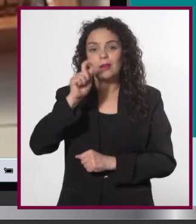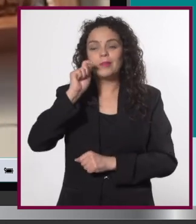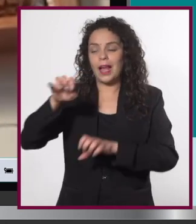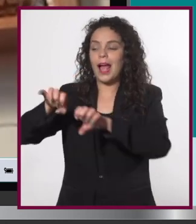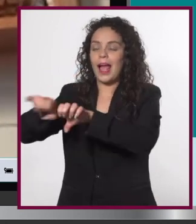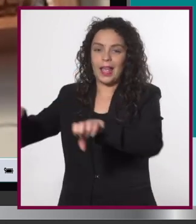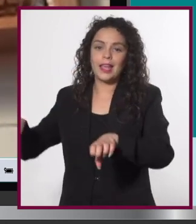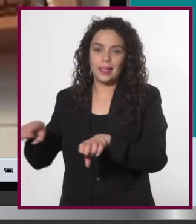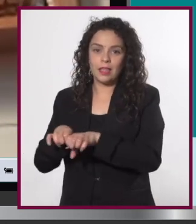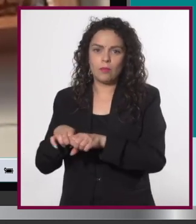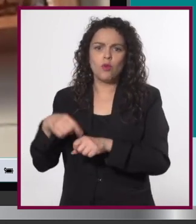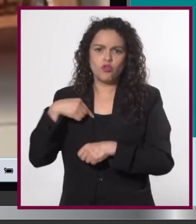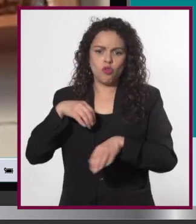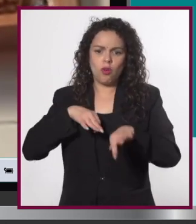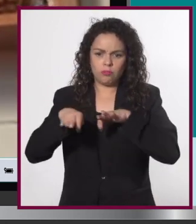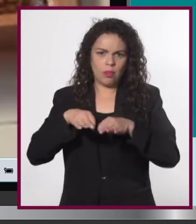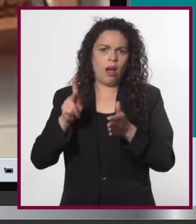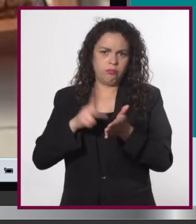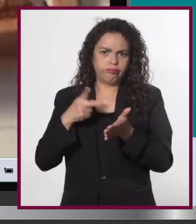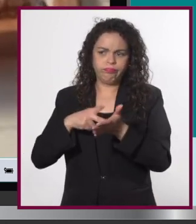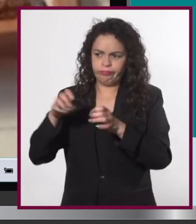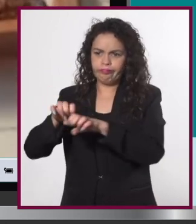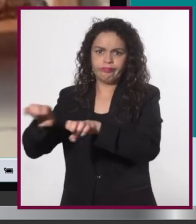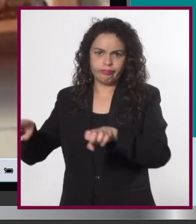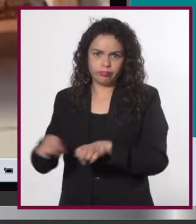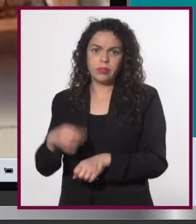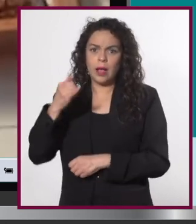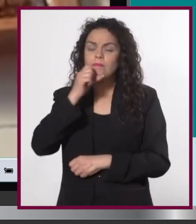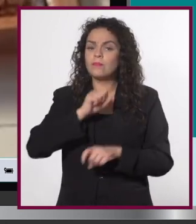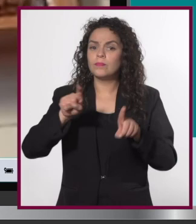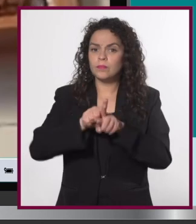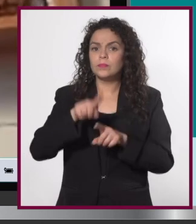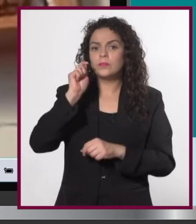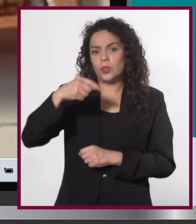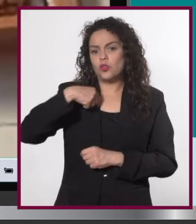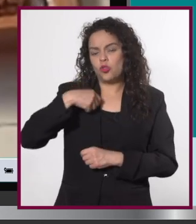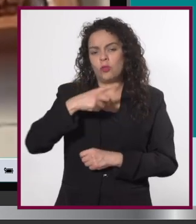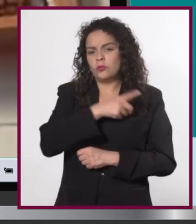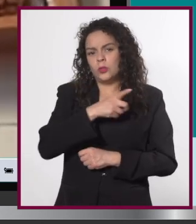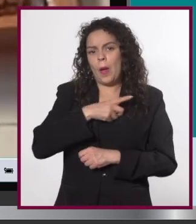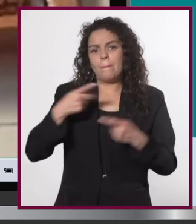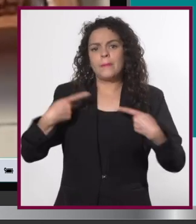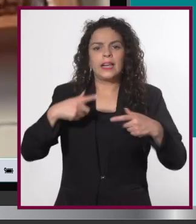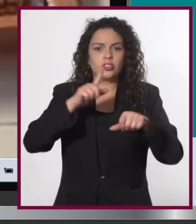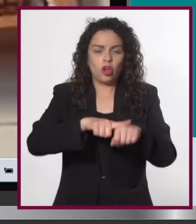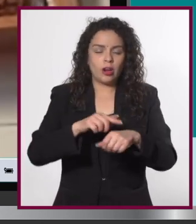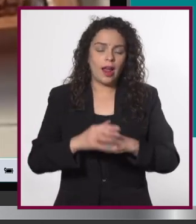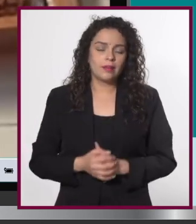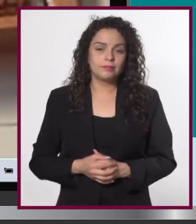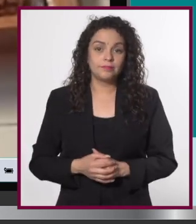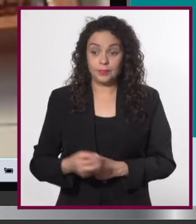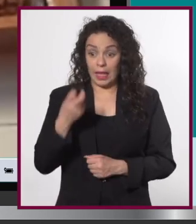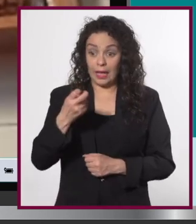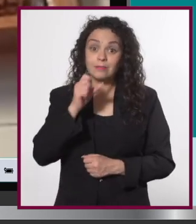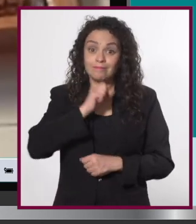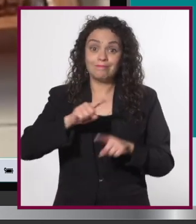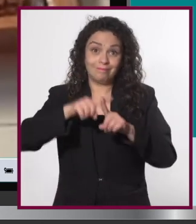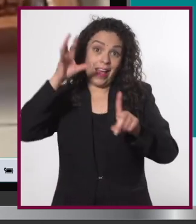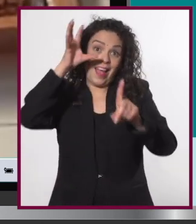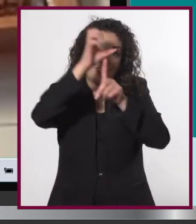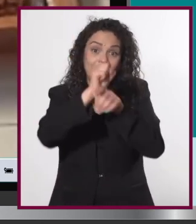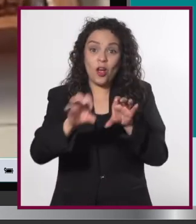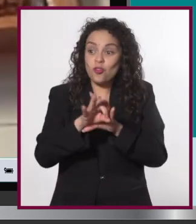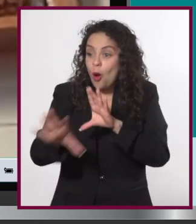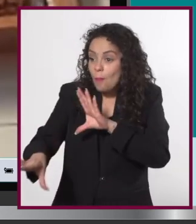equipo. Yo he trabajado en equipo y también de manera personal. Entonces también ese es un reto,